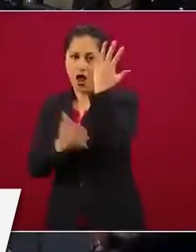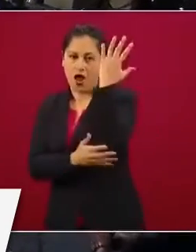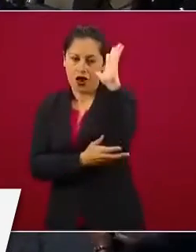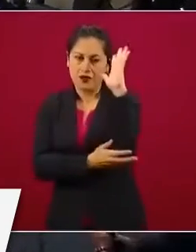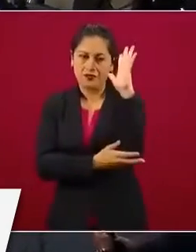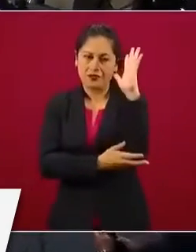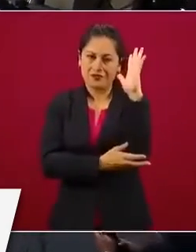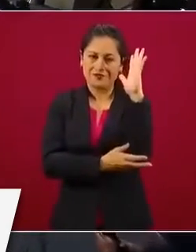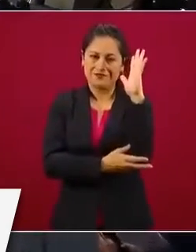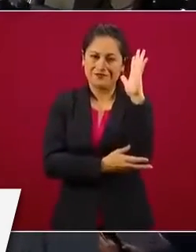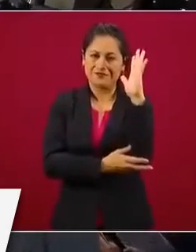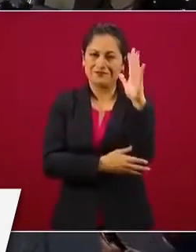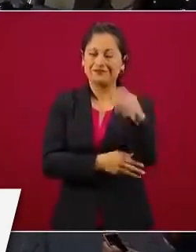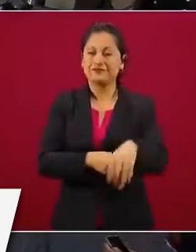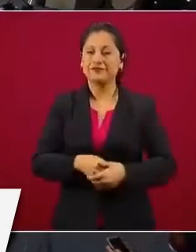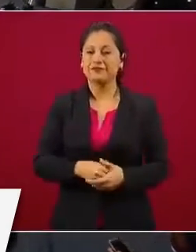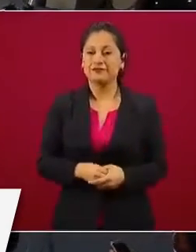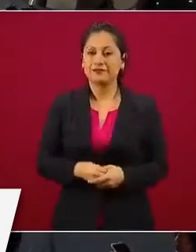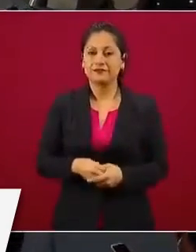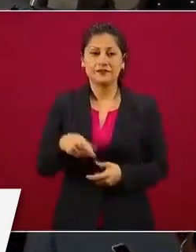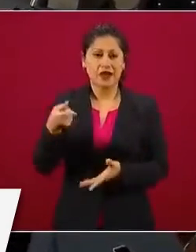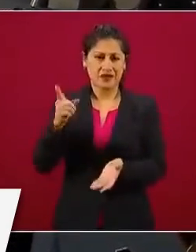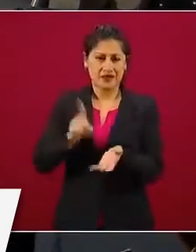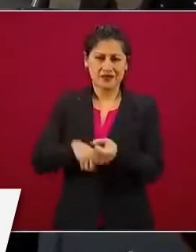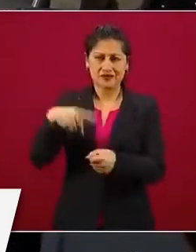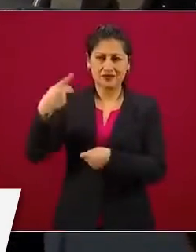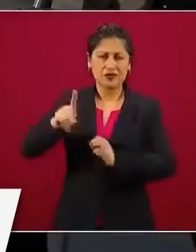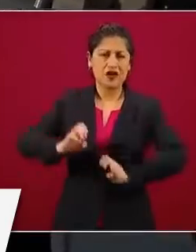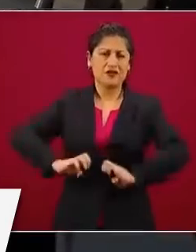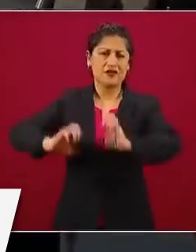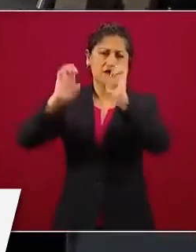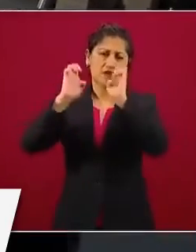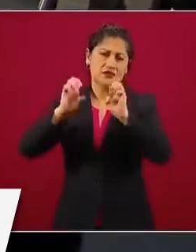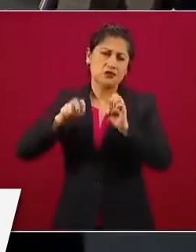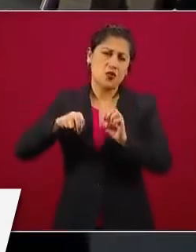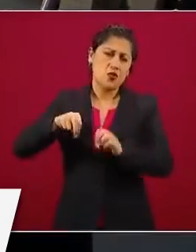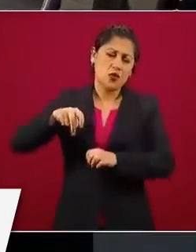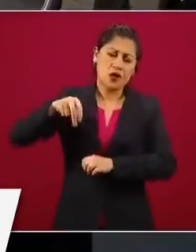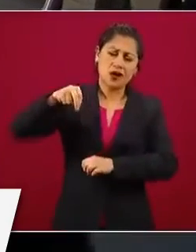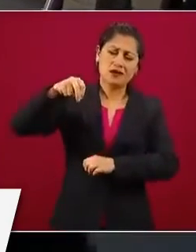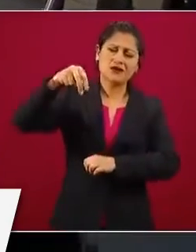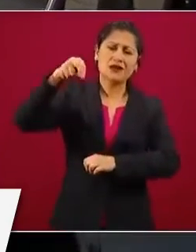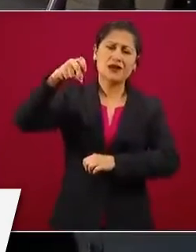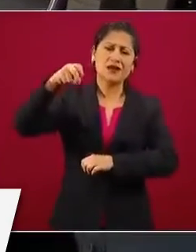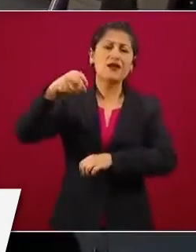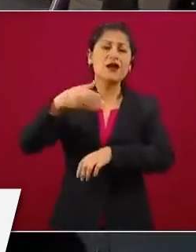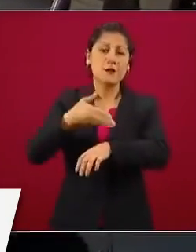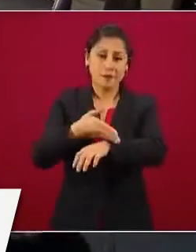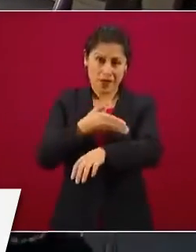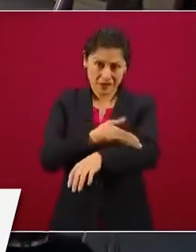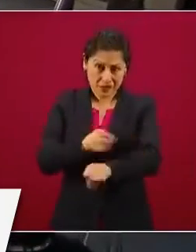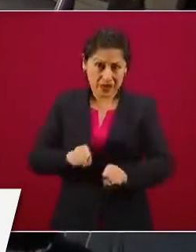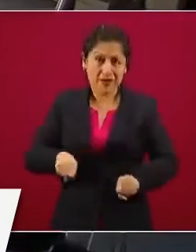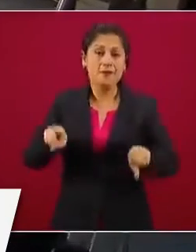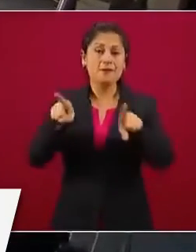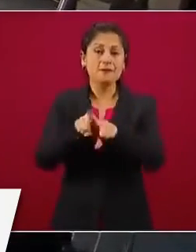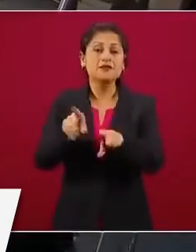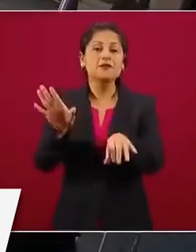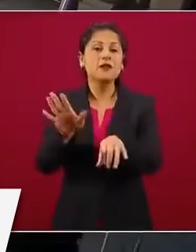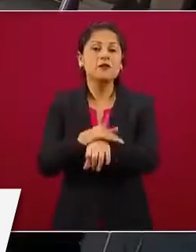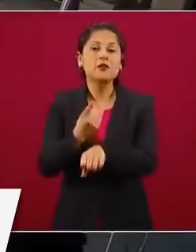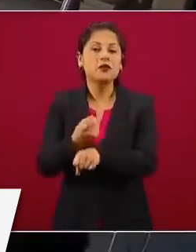las escaleras, porque es una madera muy fina. Además se usaba